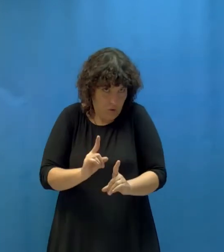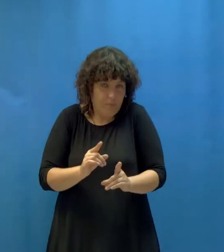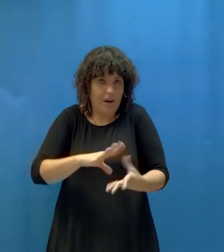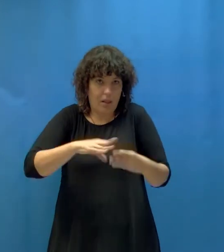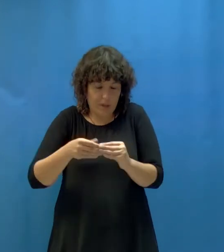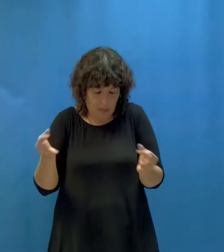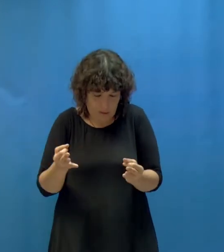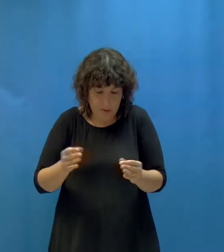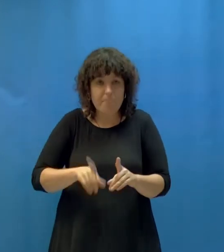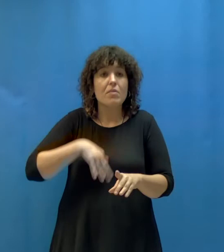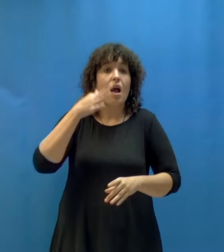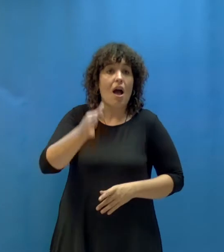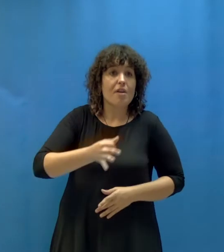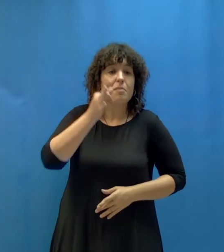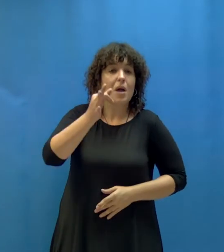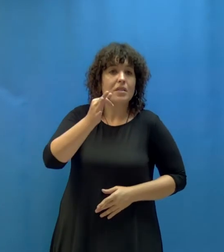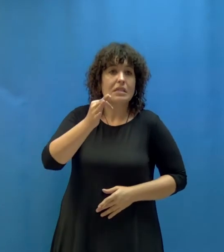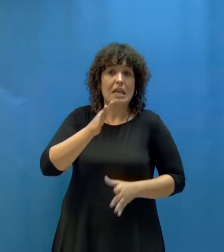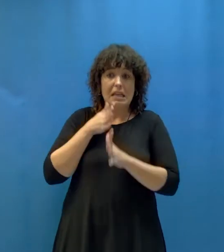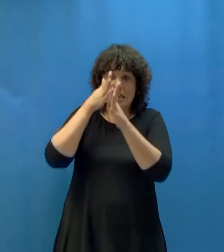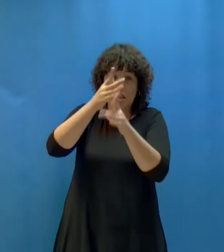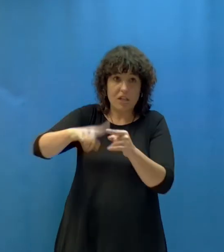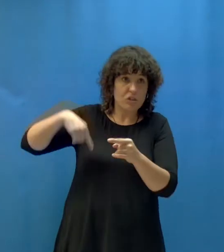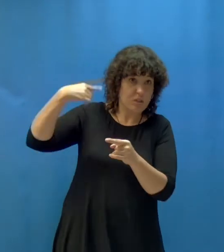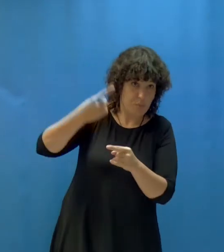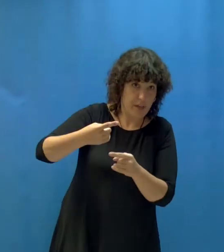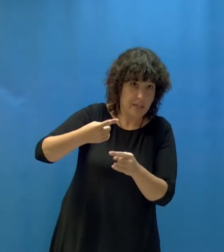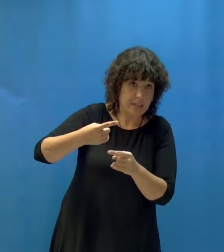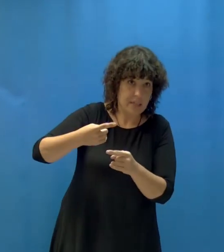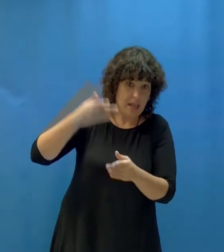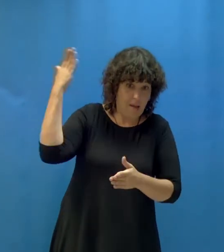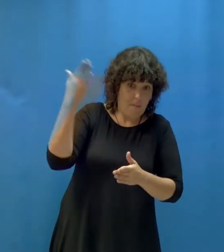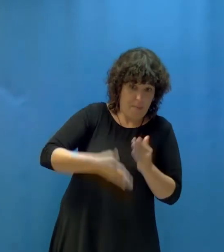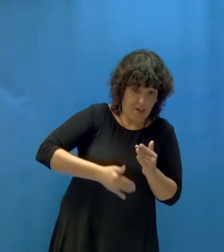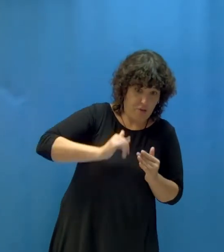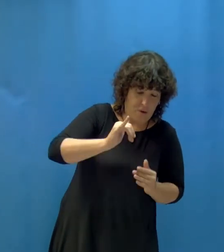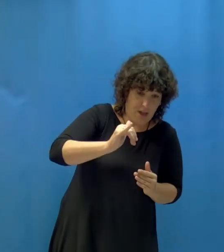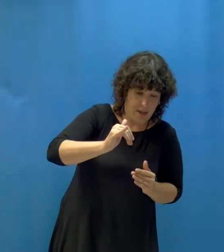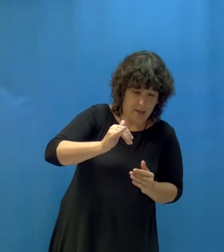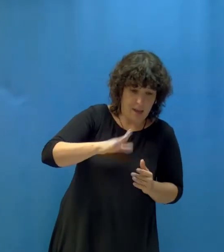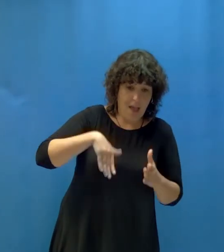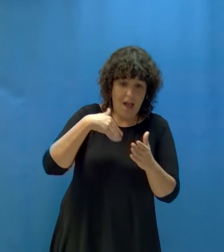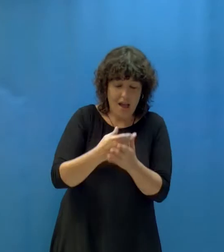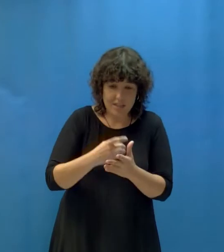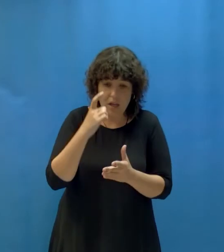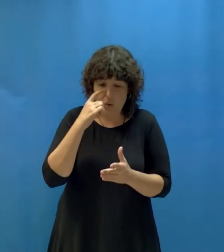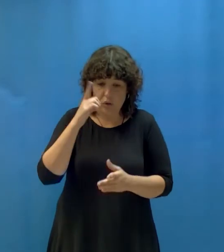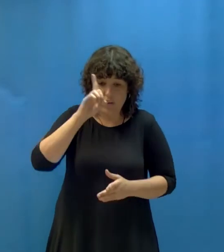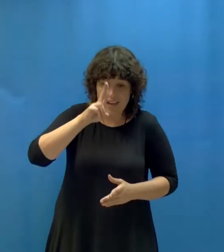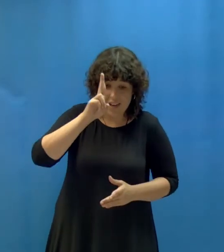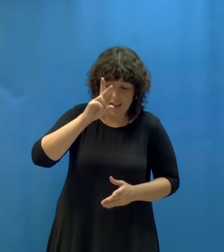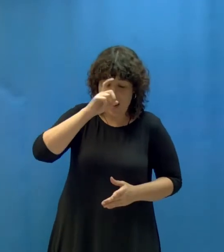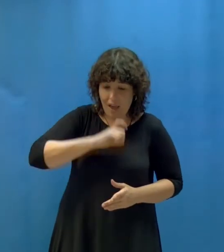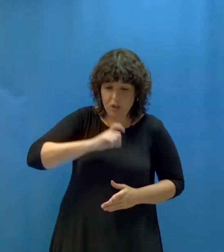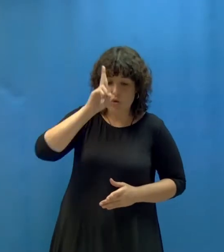cierto, además, después de más de una década que se dio de moratoria para cumplir la ley y que hasta junio de 2015, este ayuntamiento